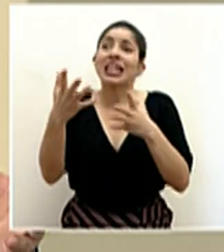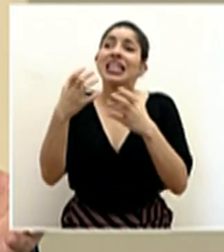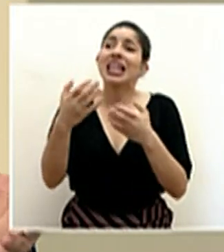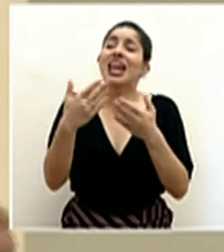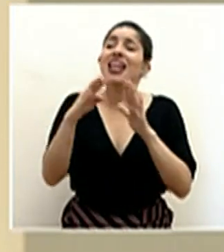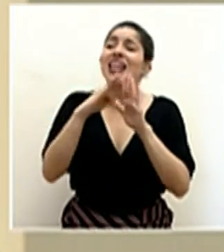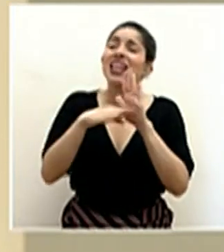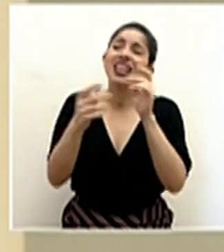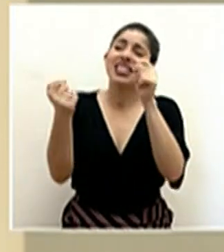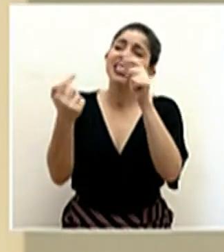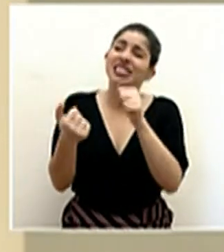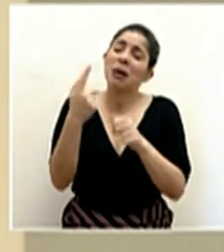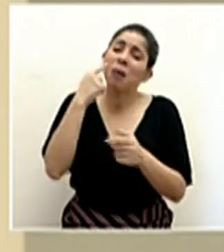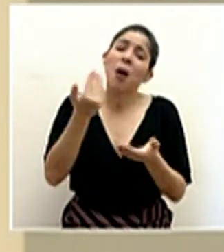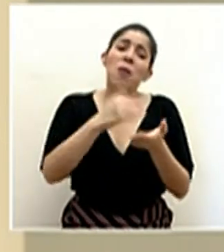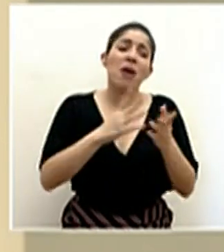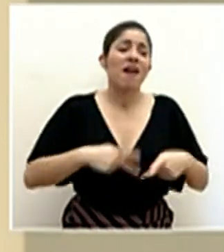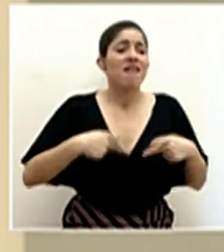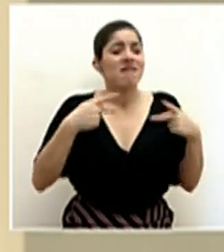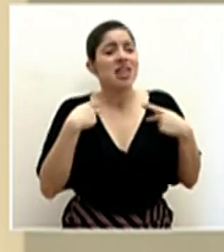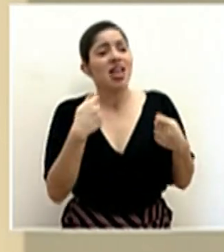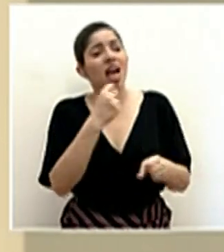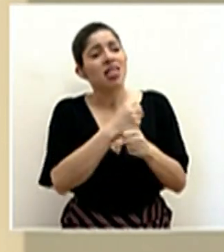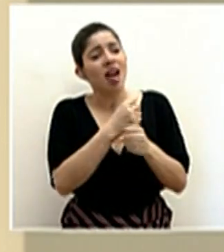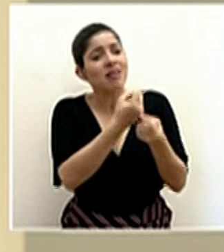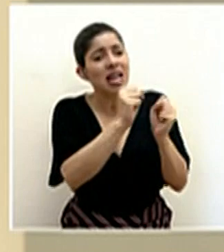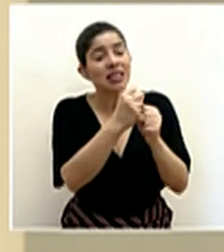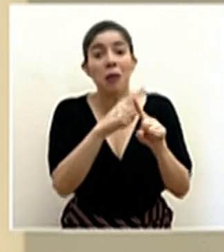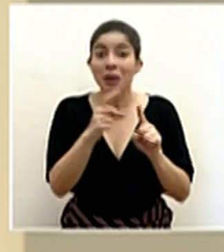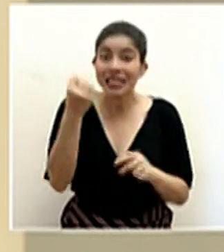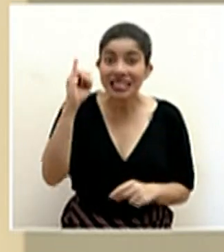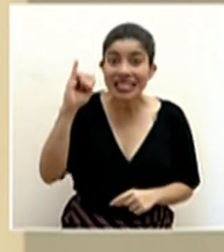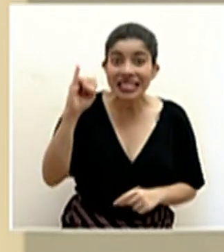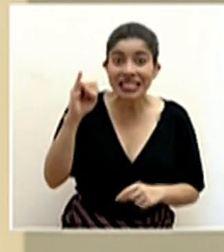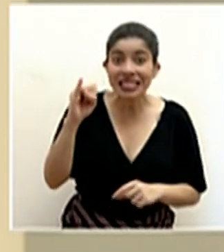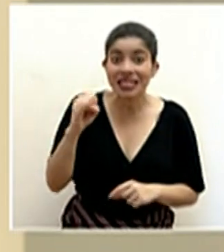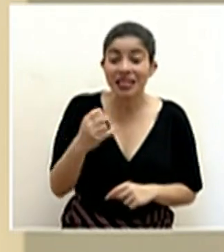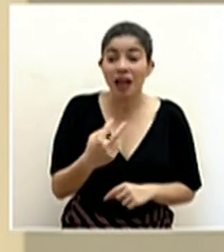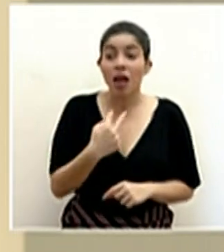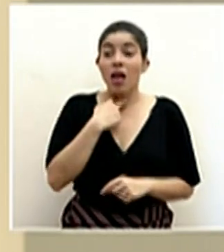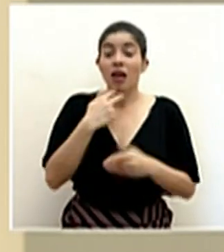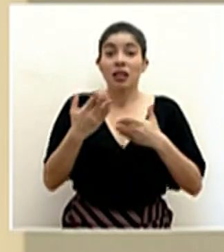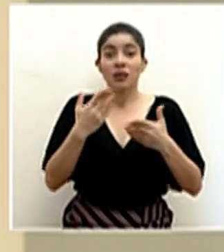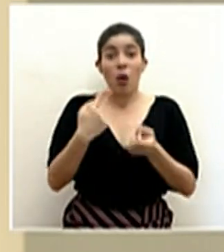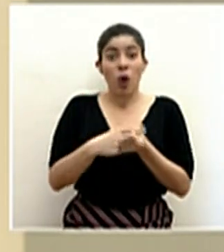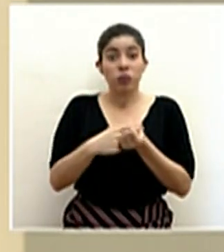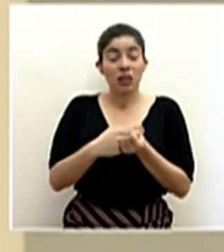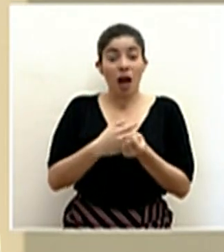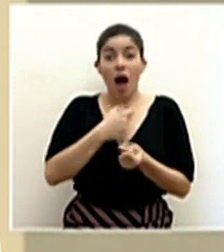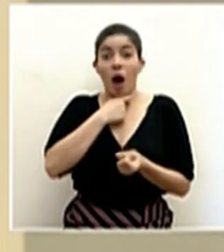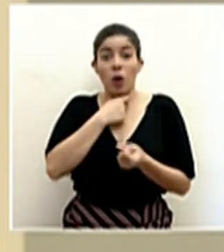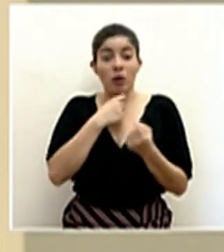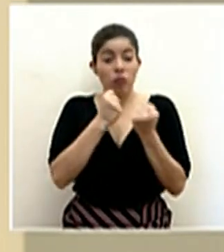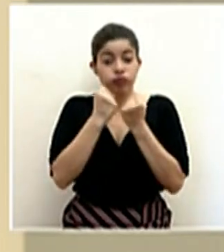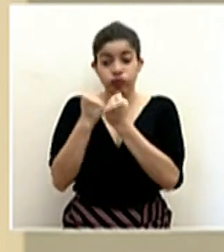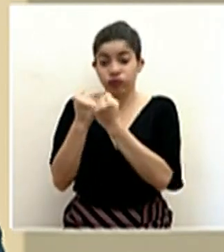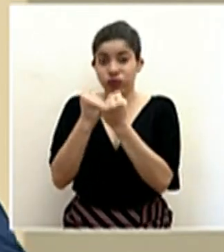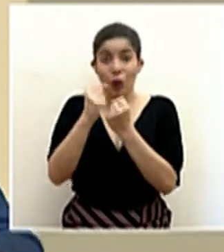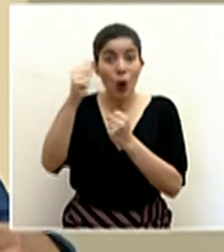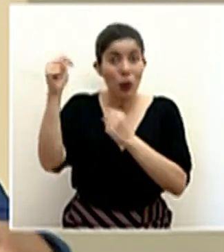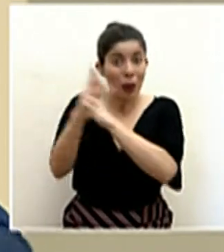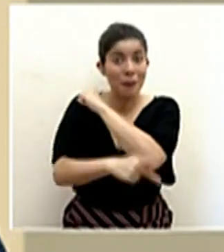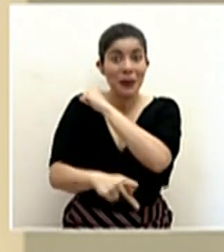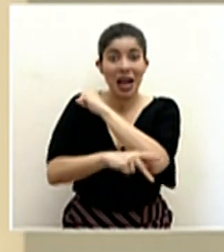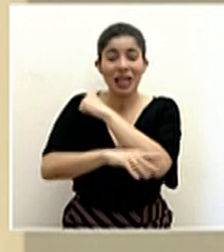medidas para poder retomar y que no se pierdan empleos y todo, pero si aquí ocurre un colapso de los servicios de salud, automáticamente se ha visto en todos los